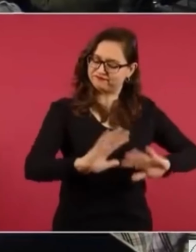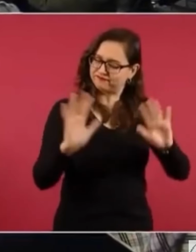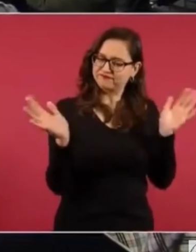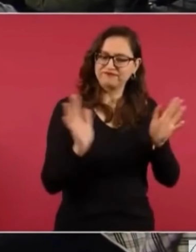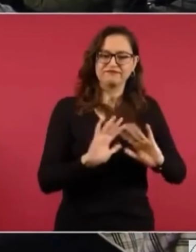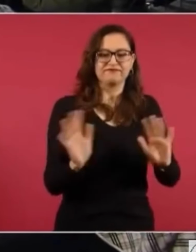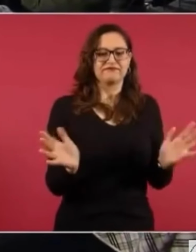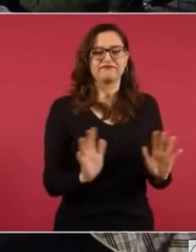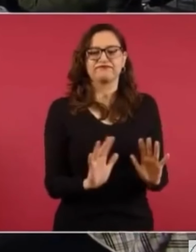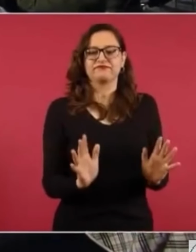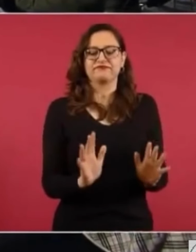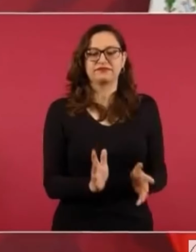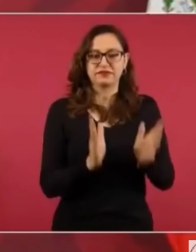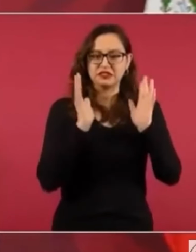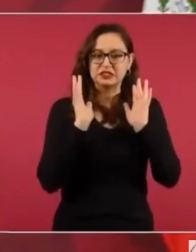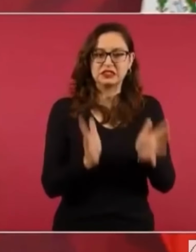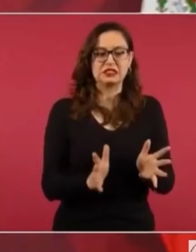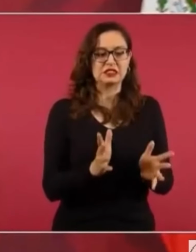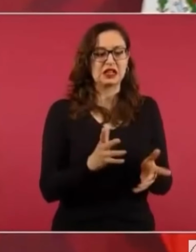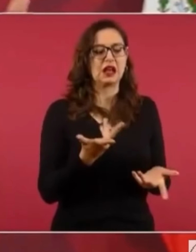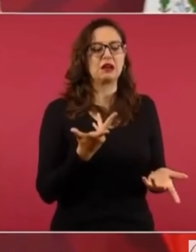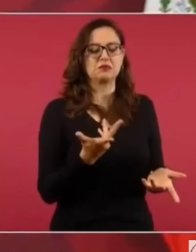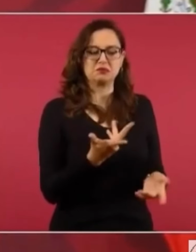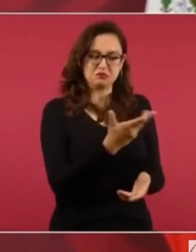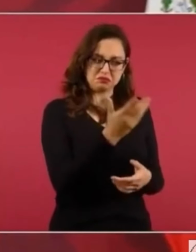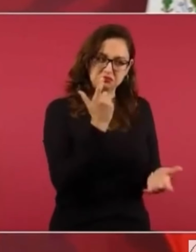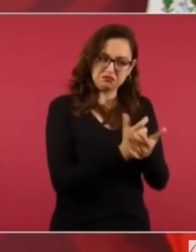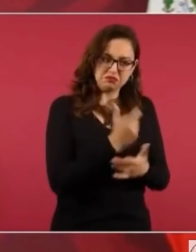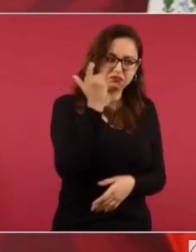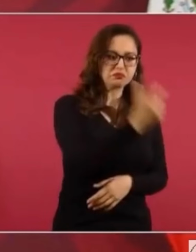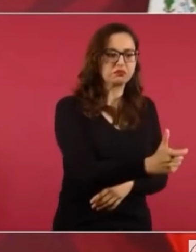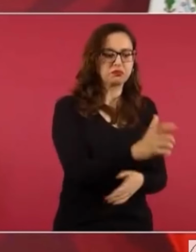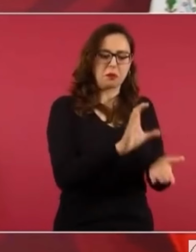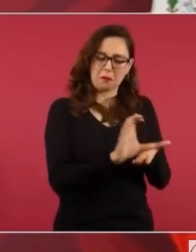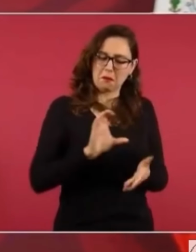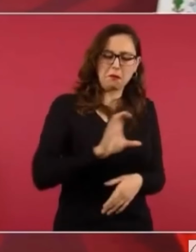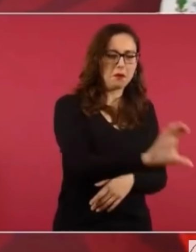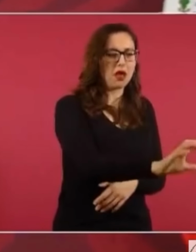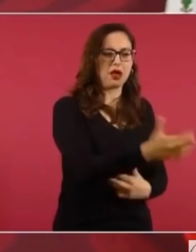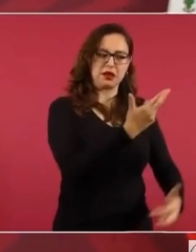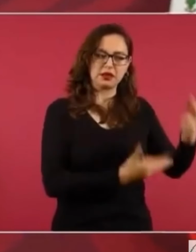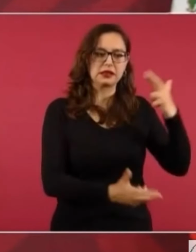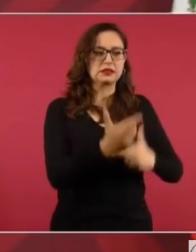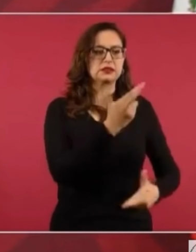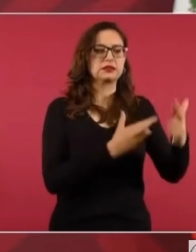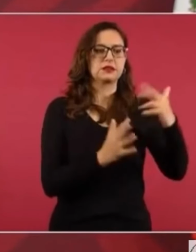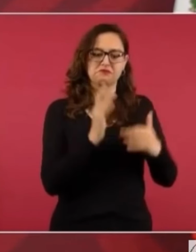diciendo se hace un avalúo y se las compramos